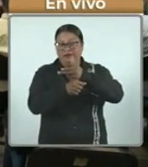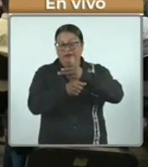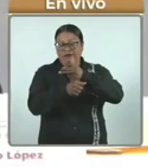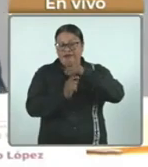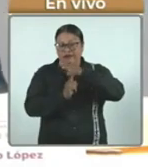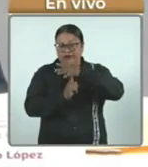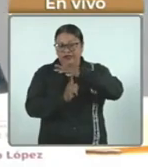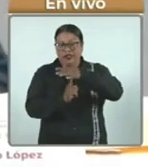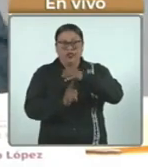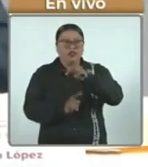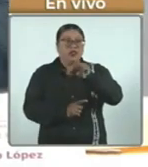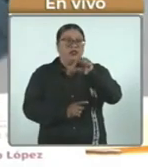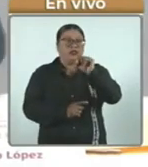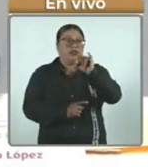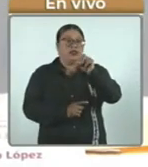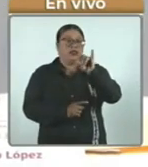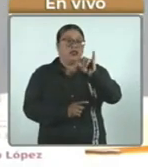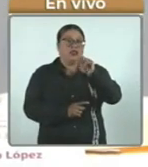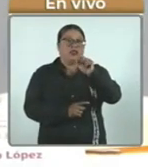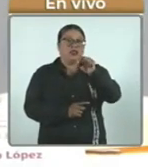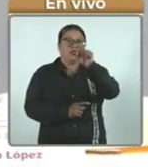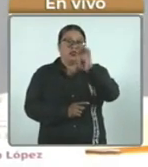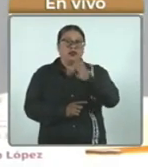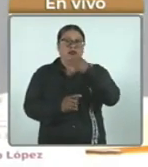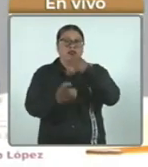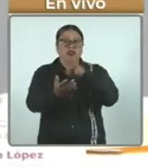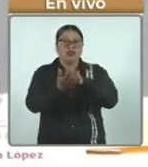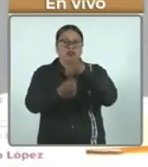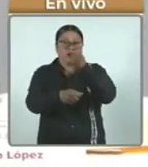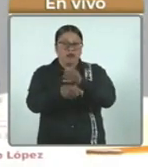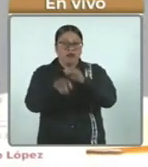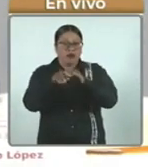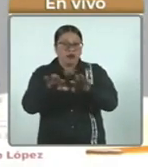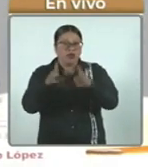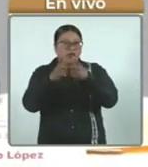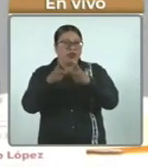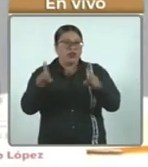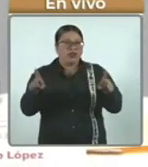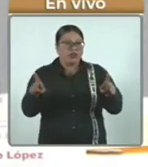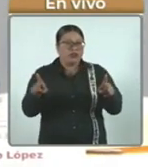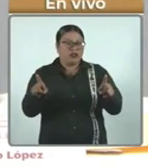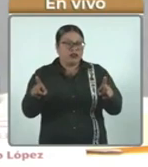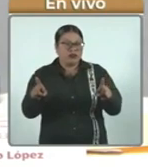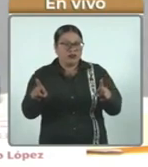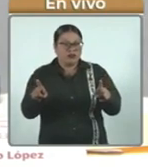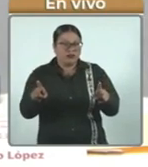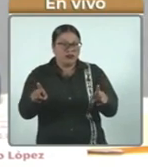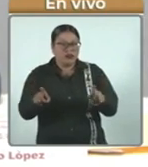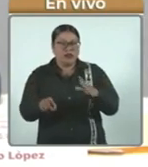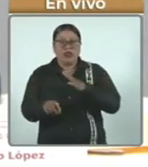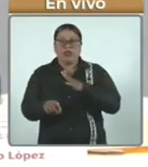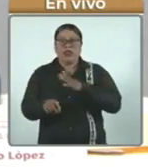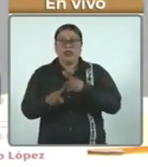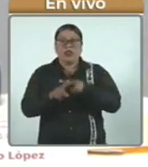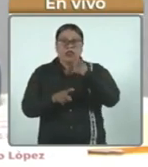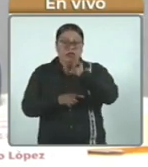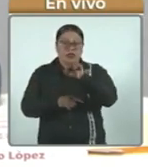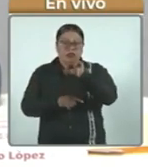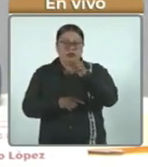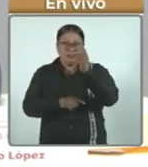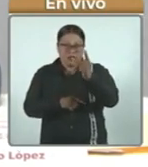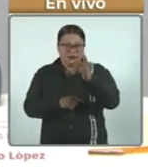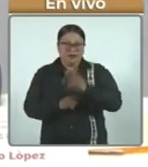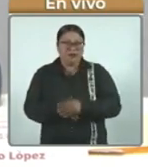muchos de ellos. CIDI es la Subsecretaría de Información y Desarrollo que tiene la Secretaría de Seguridad Pública.